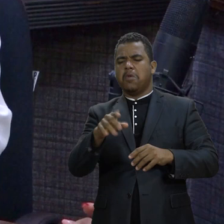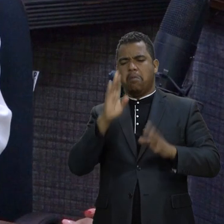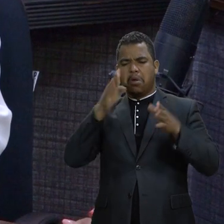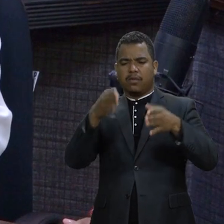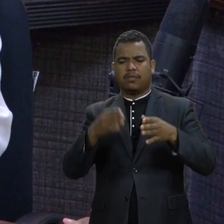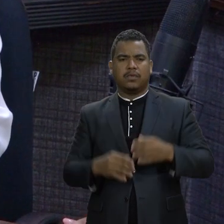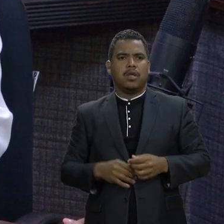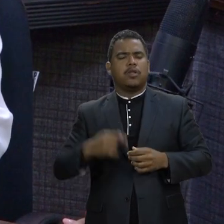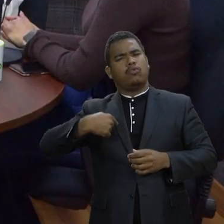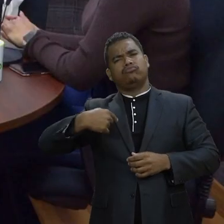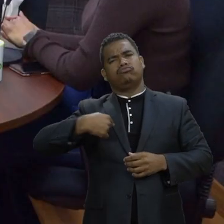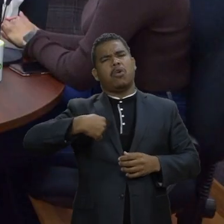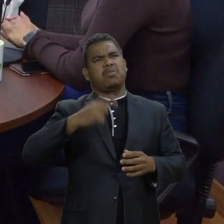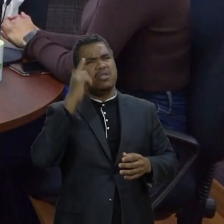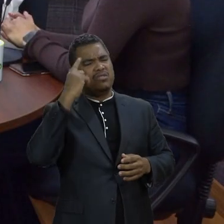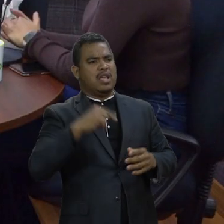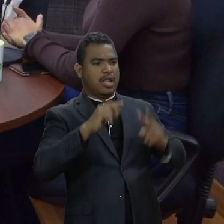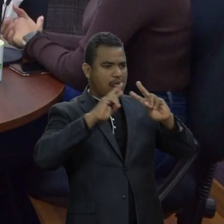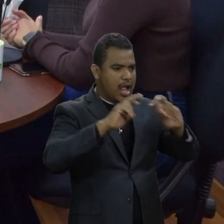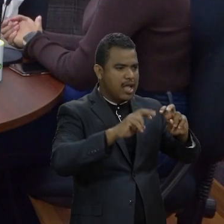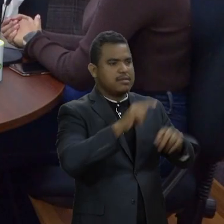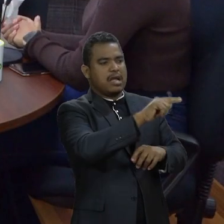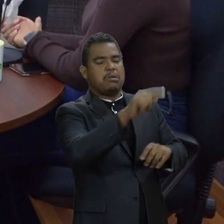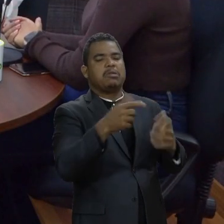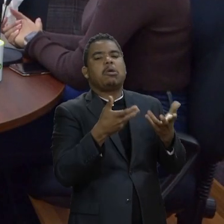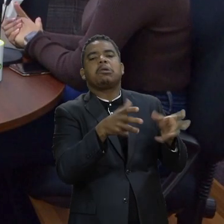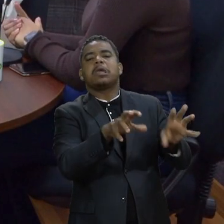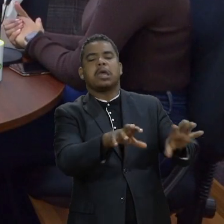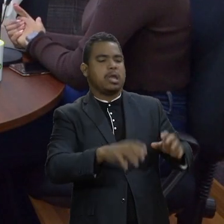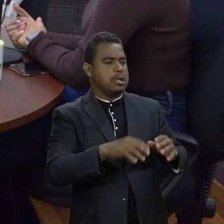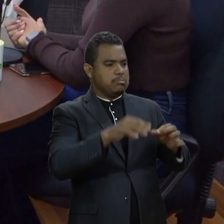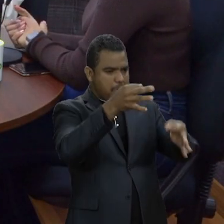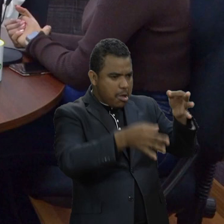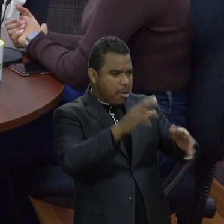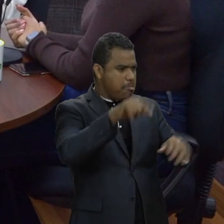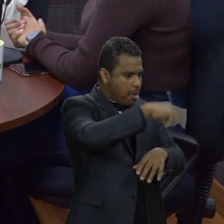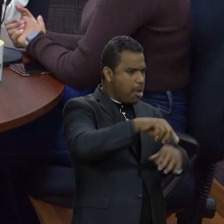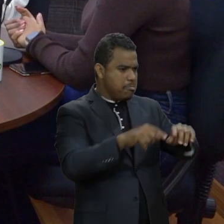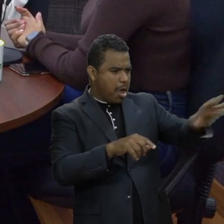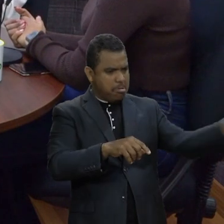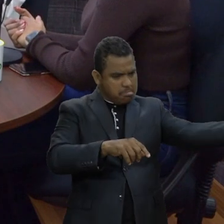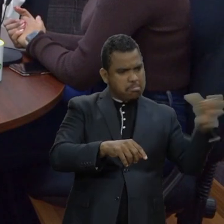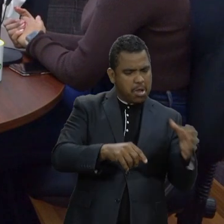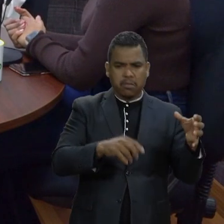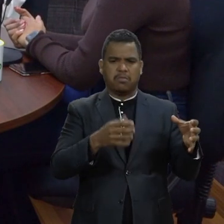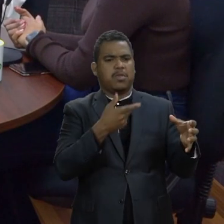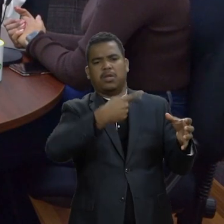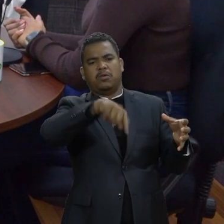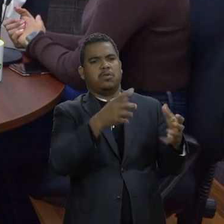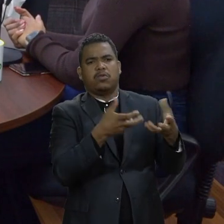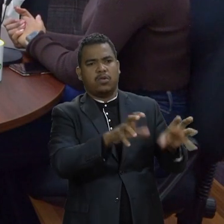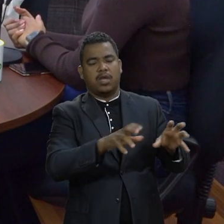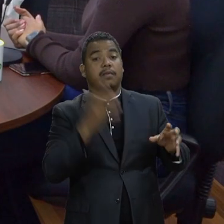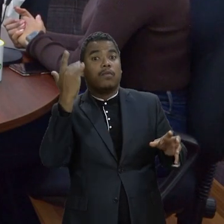sí, antes había mucha negligencia, había mucha apatía. Pero es que cuando hay una cabeza que dirige, que